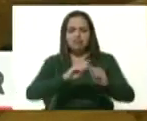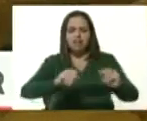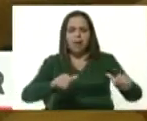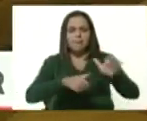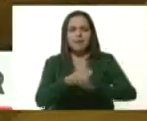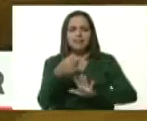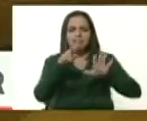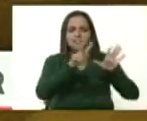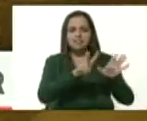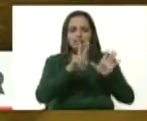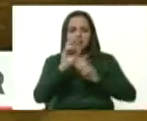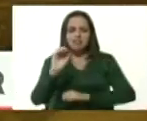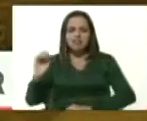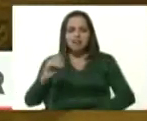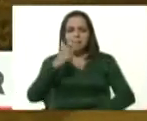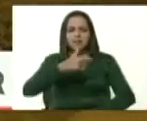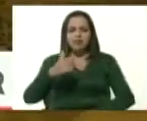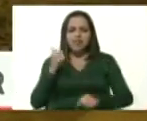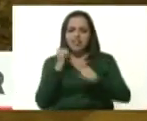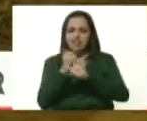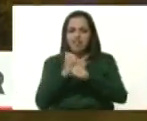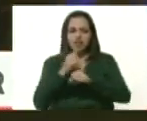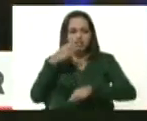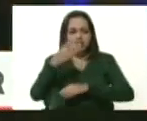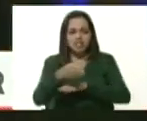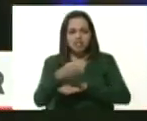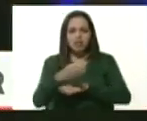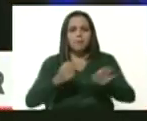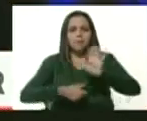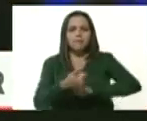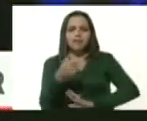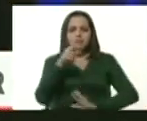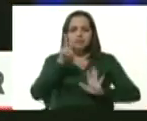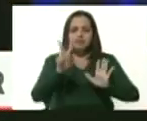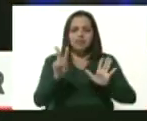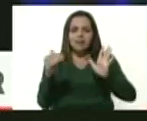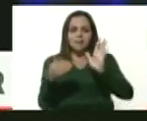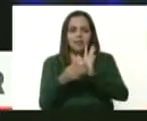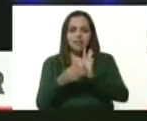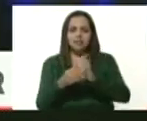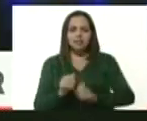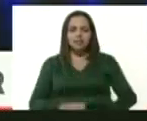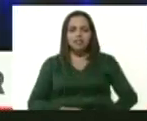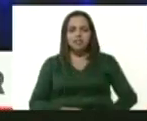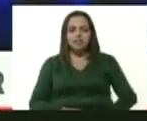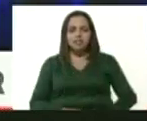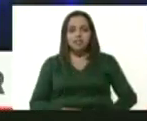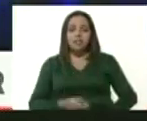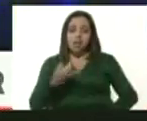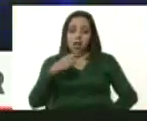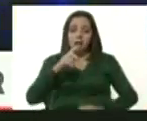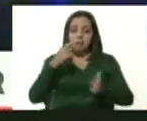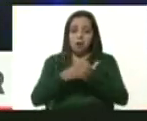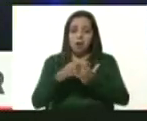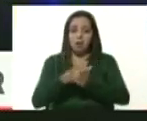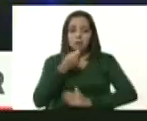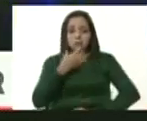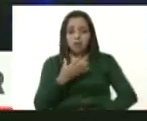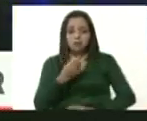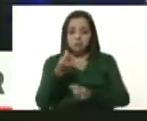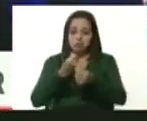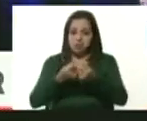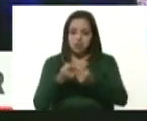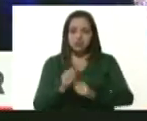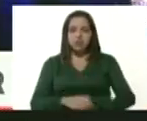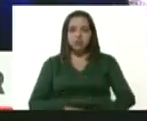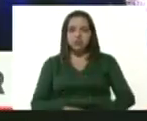700 personas de empleos directos y más de 7.000 de manera indirecta que van a ganar buenos sueldos aquí, presidente, también,